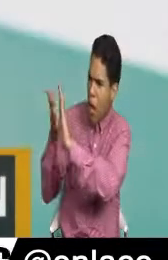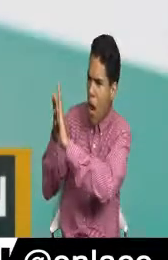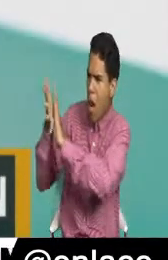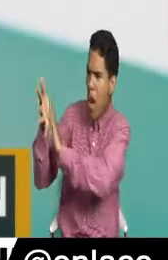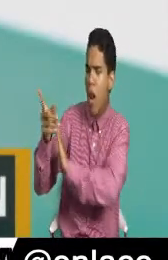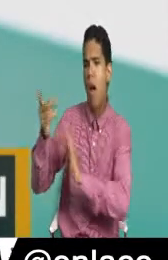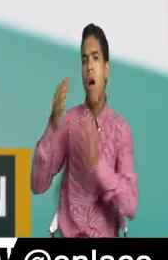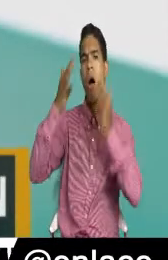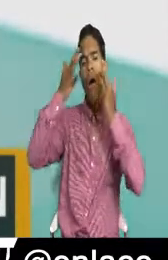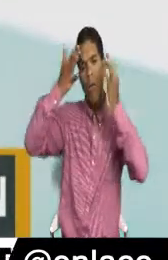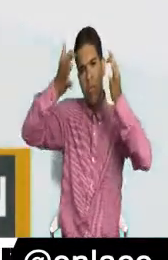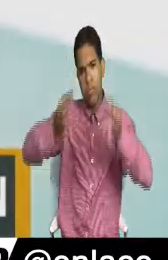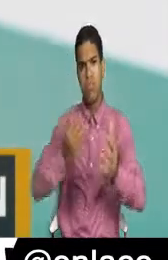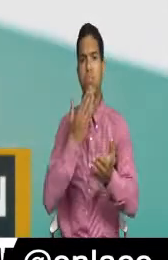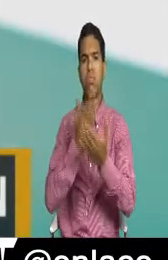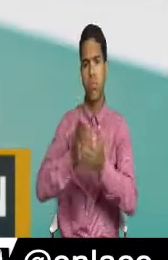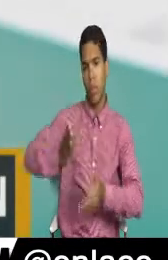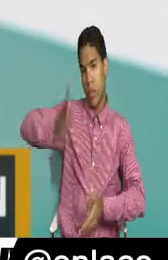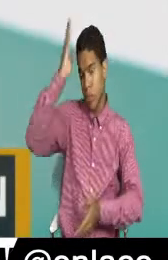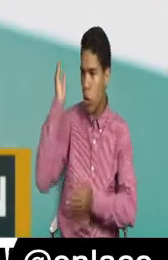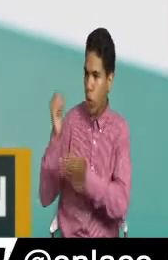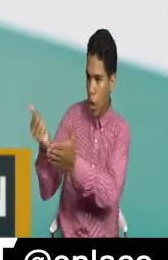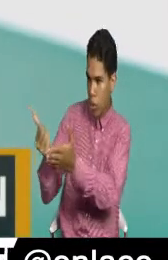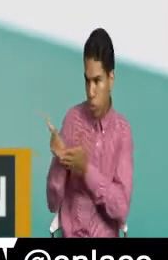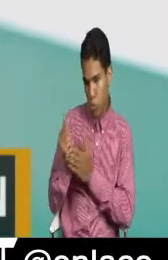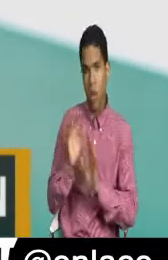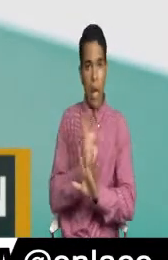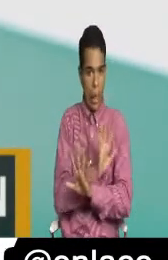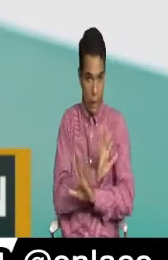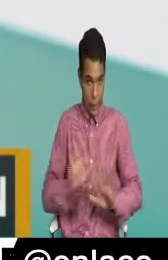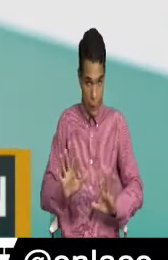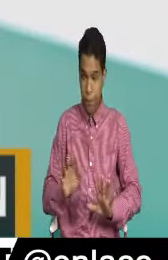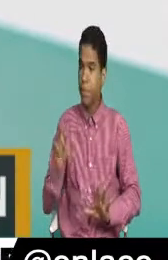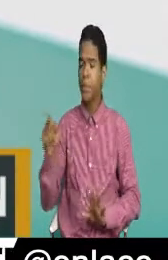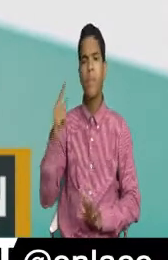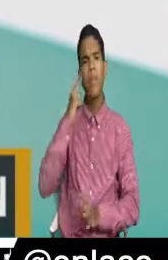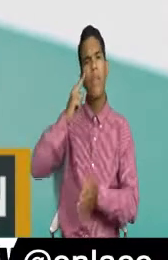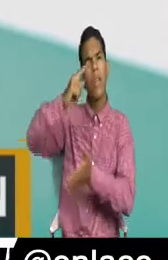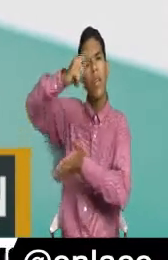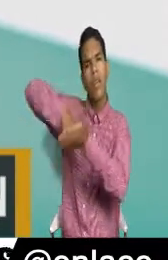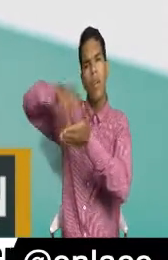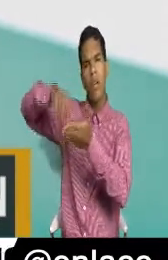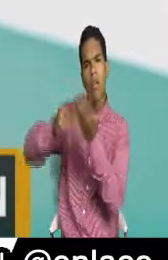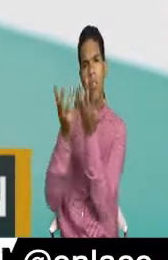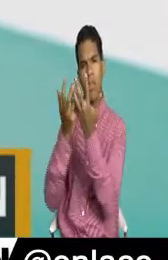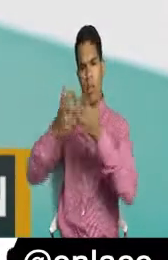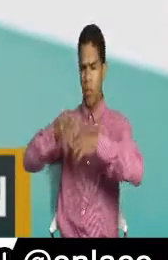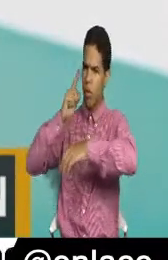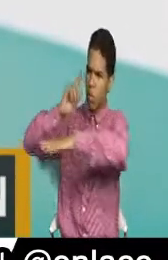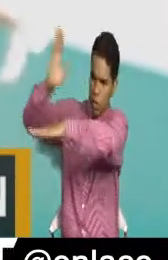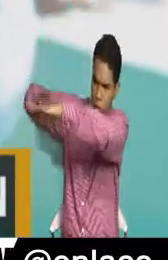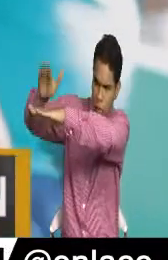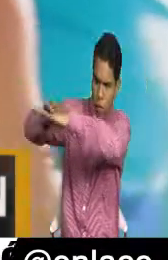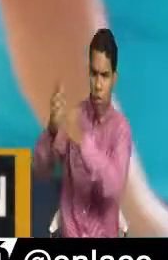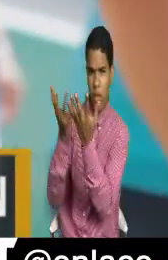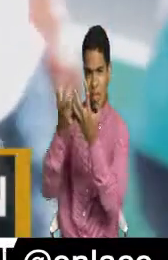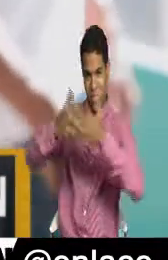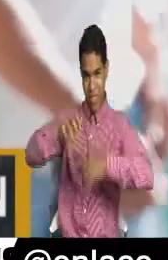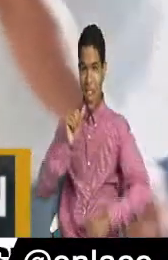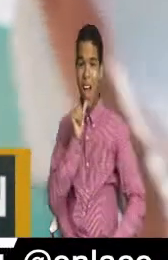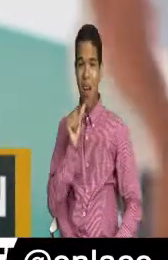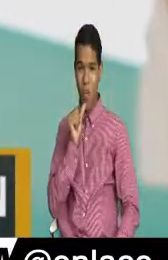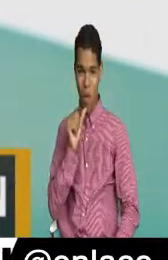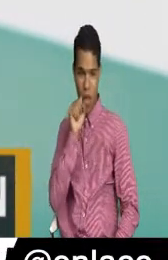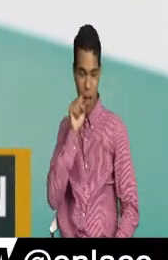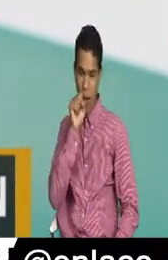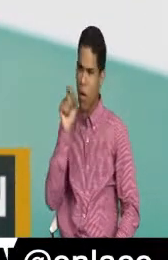dieron solución a la problemática. ¿En qué nos ayudaron? Pues contactaron a la empresa Aguas de Barranca Bermeja y pues hicieron